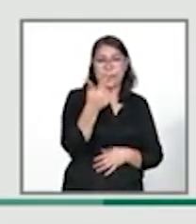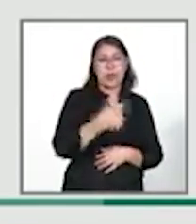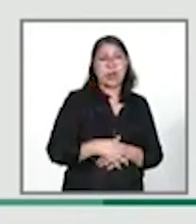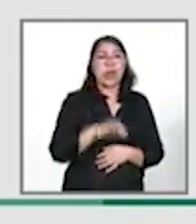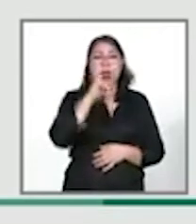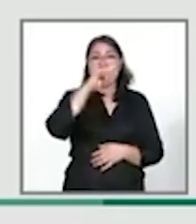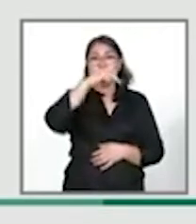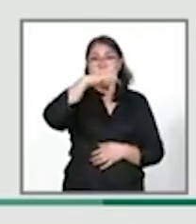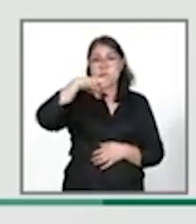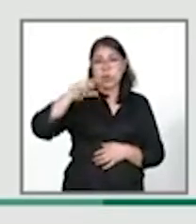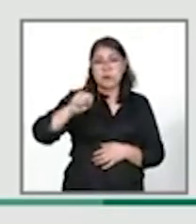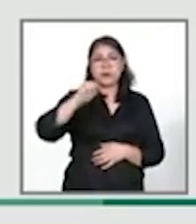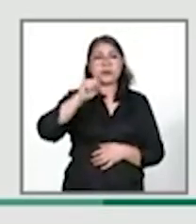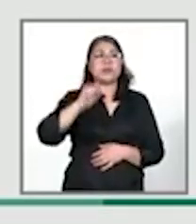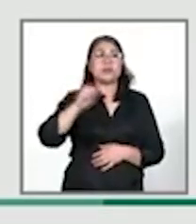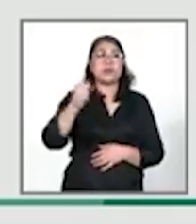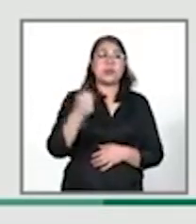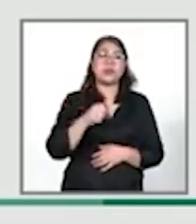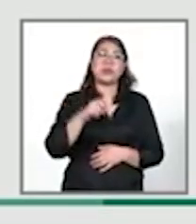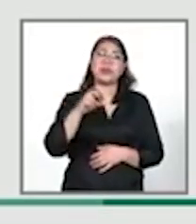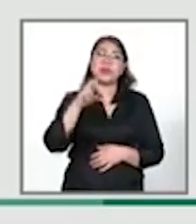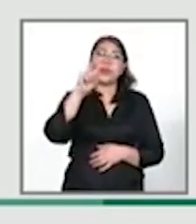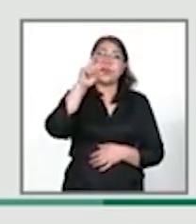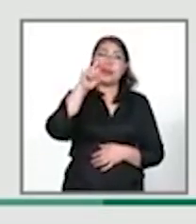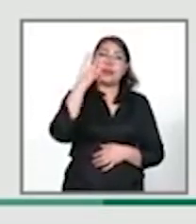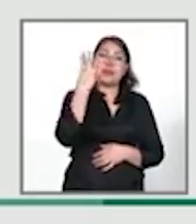14.407 casos, el IMSS